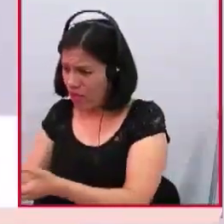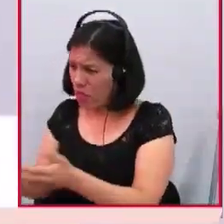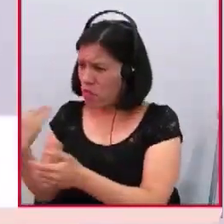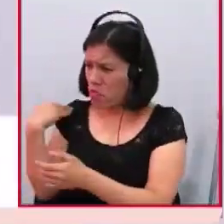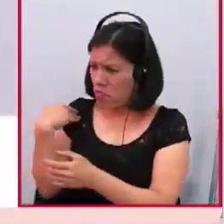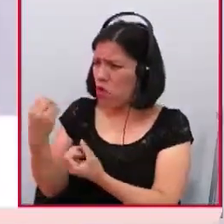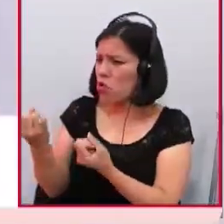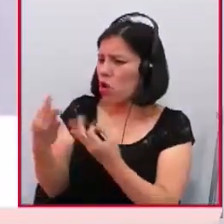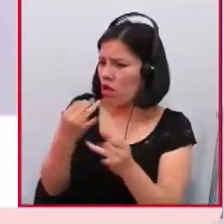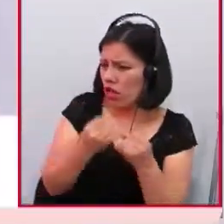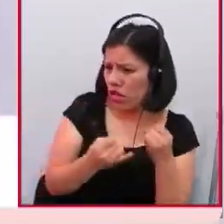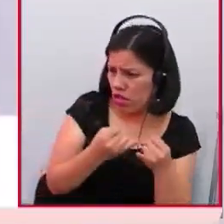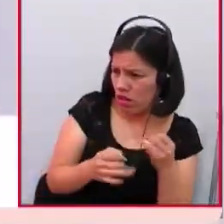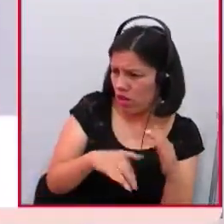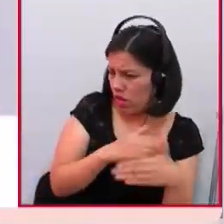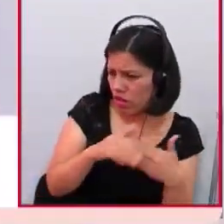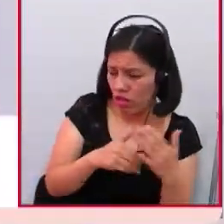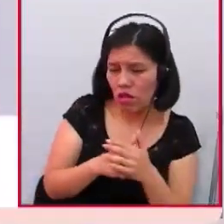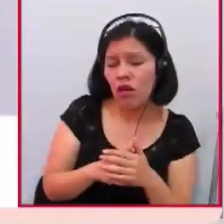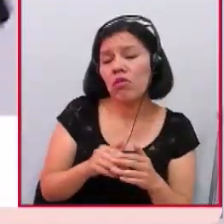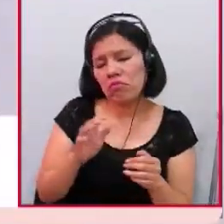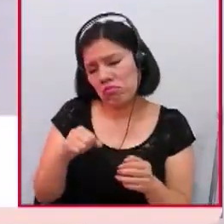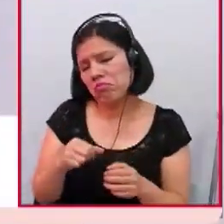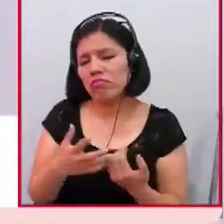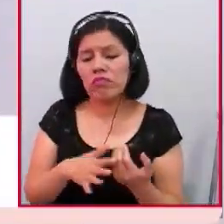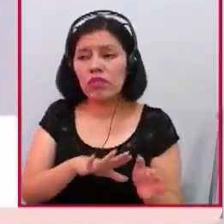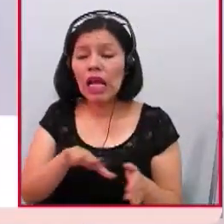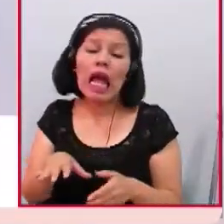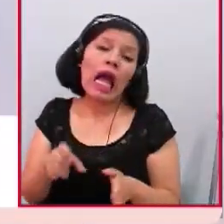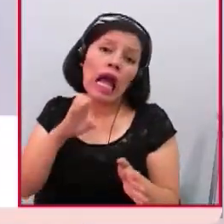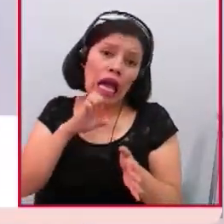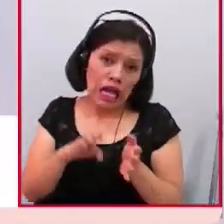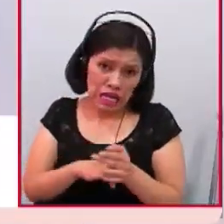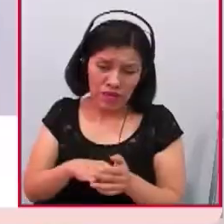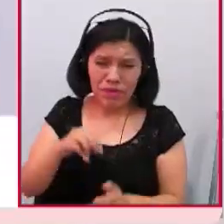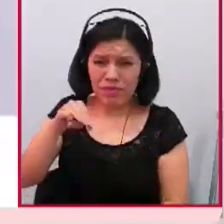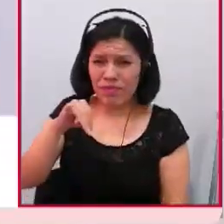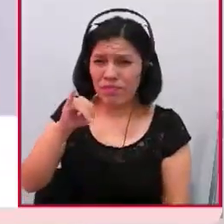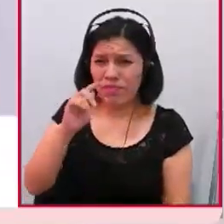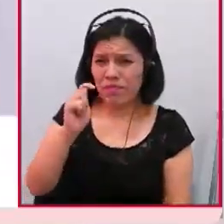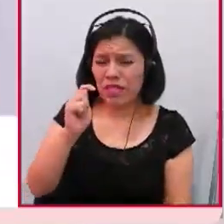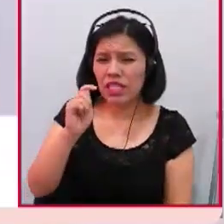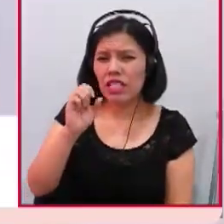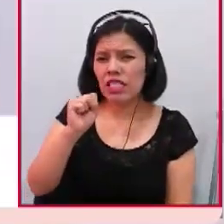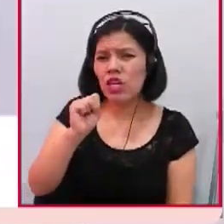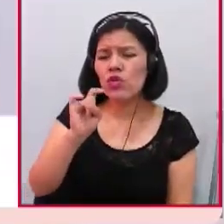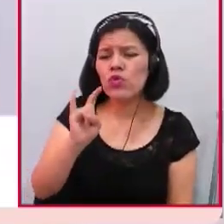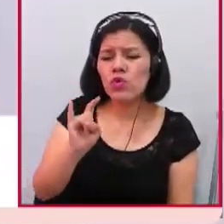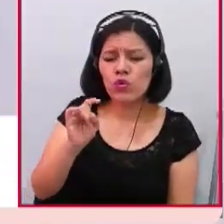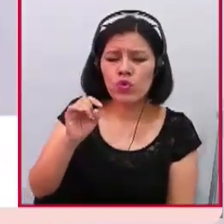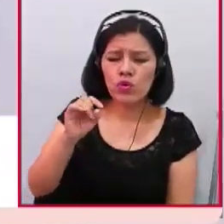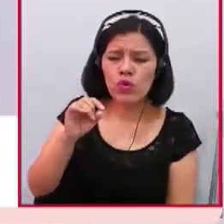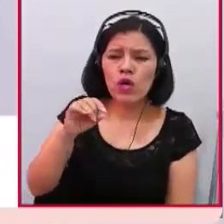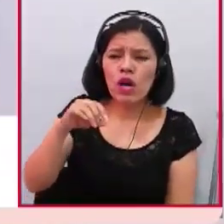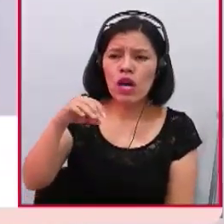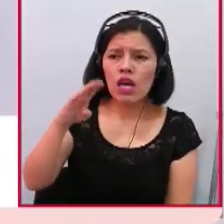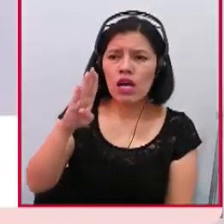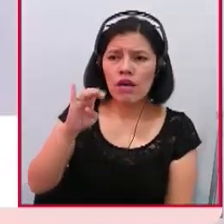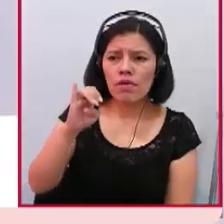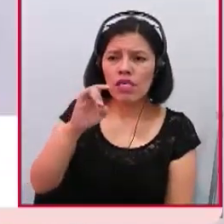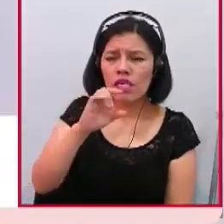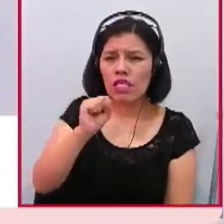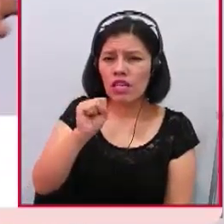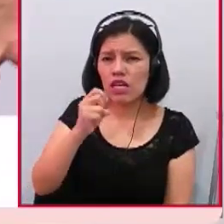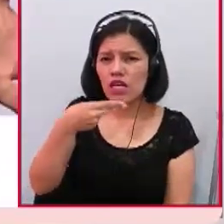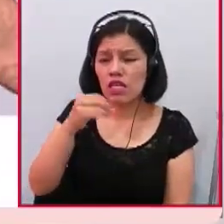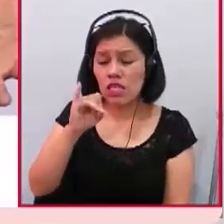cierto, existe otra tecnología como el Mitsubishi, por ejemplo, que es continuo, todo continuo, es mucho más benigno. A nuestro caso sí todavía dependemos